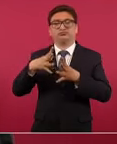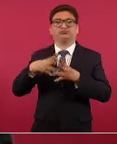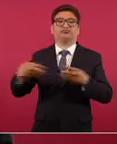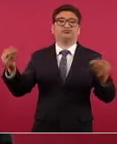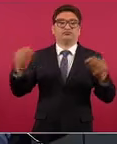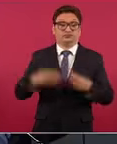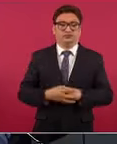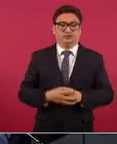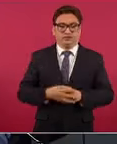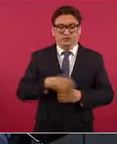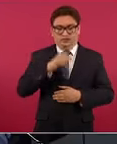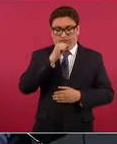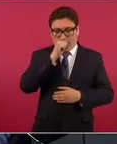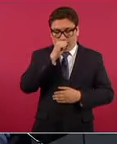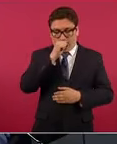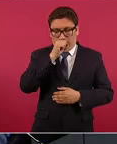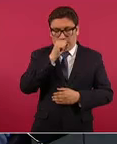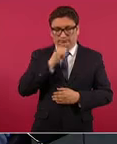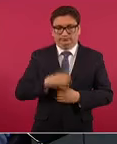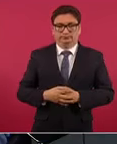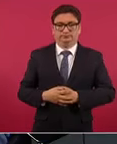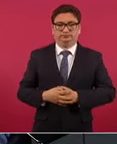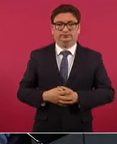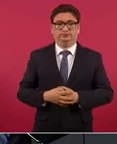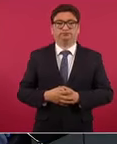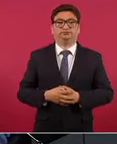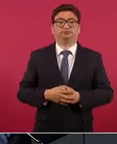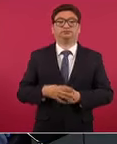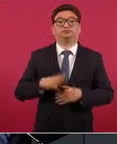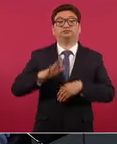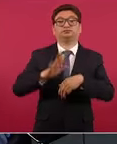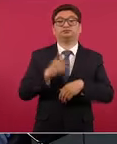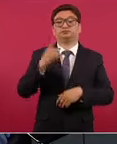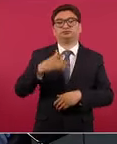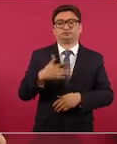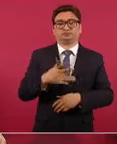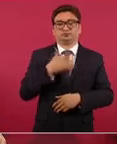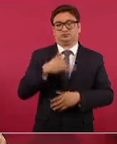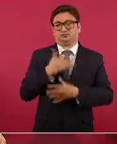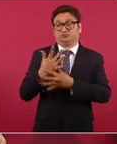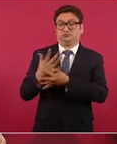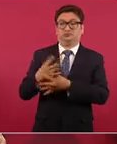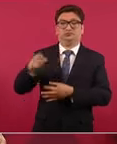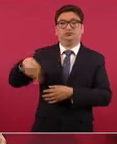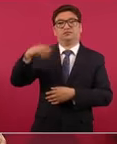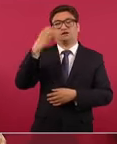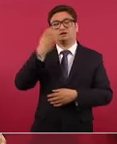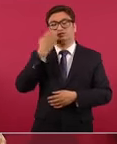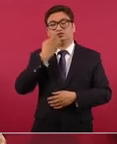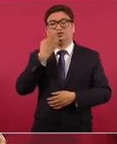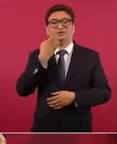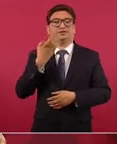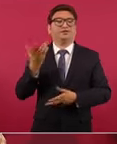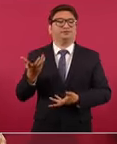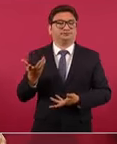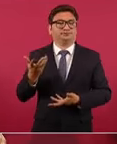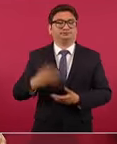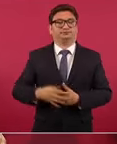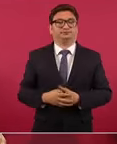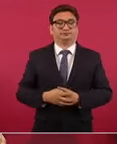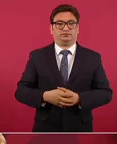porque además se consideraba de que eran escuelas en dónde se